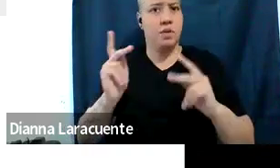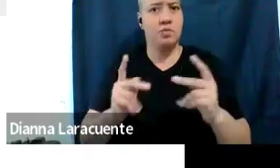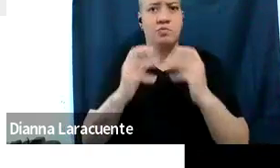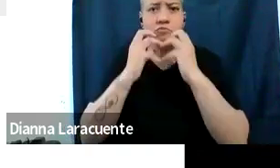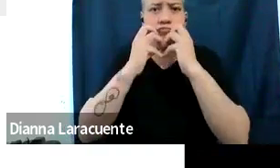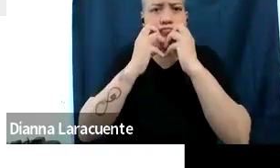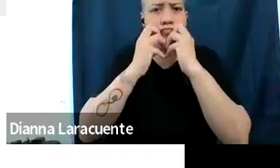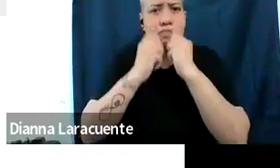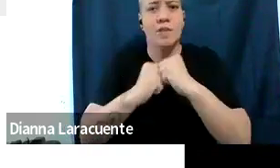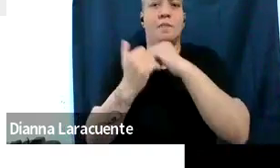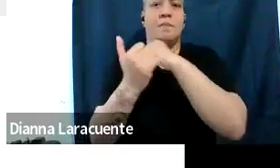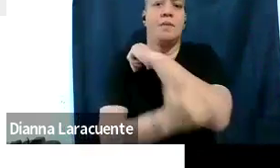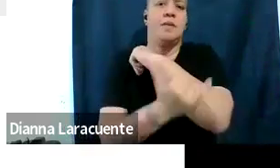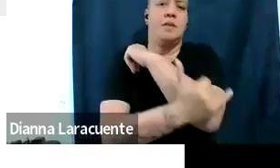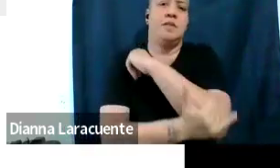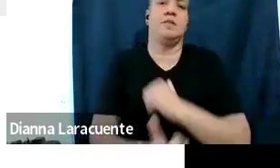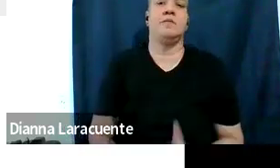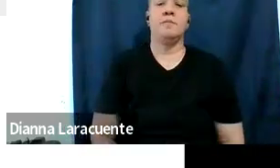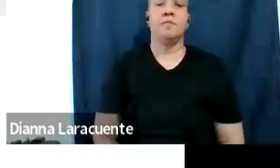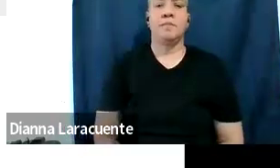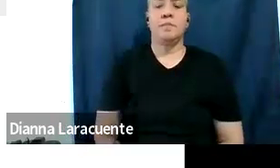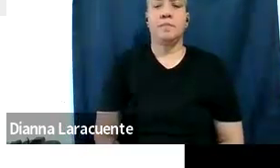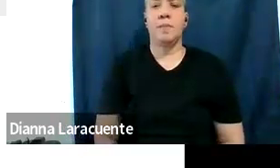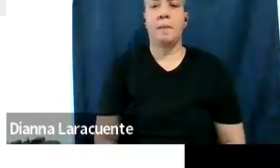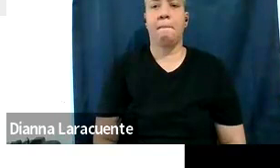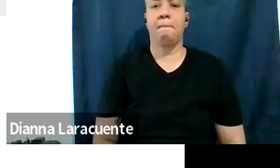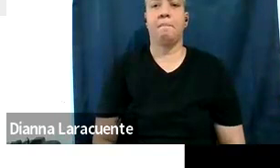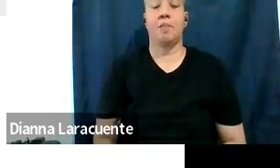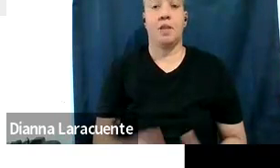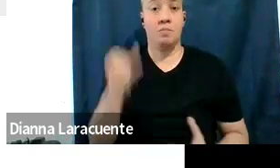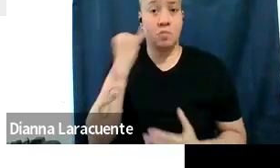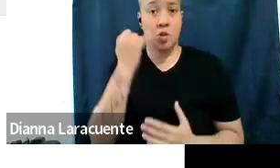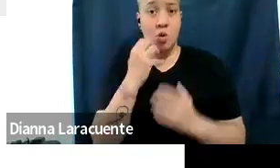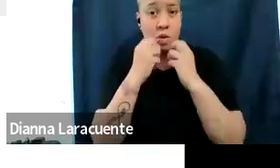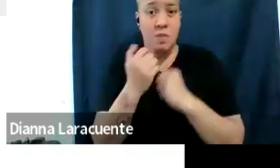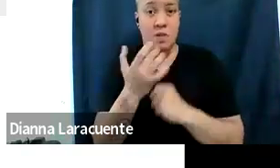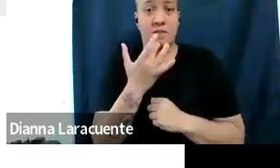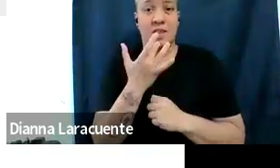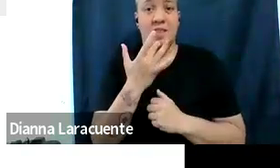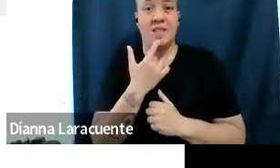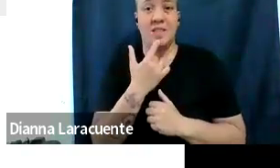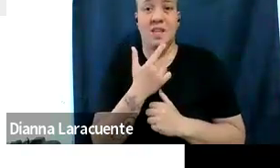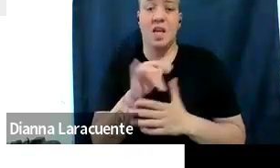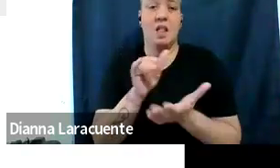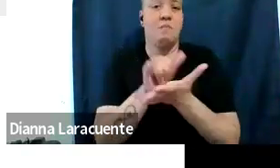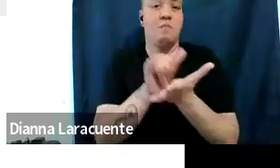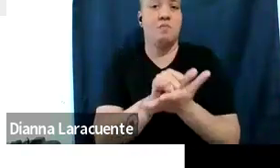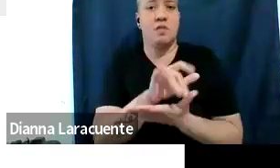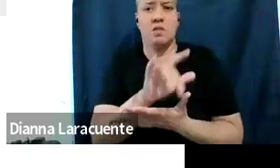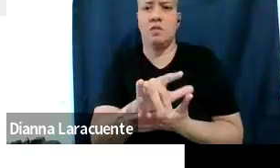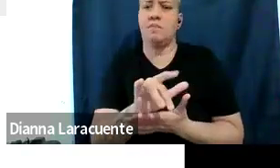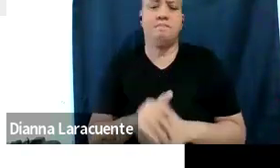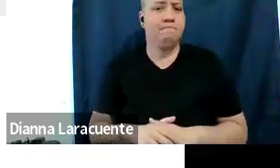el país. Y si los que no lo aman prefieren decir que era imposible amarlo, no